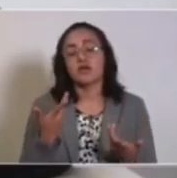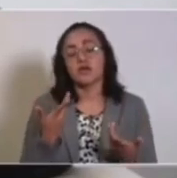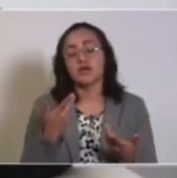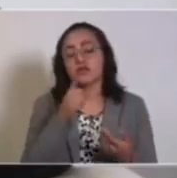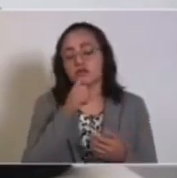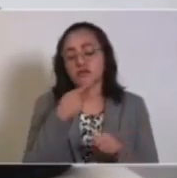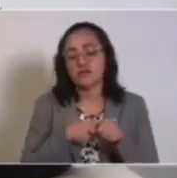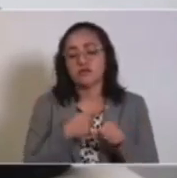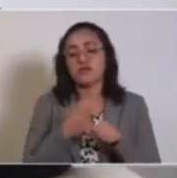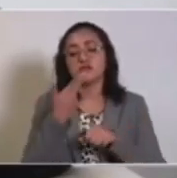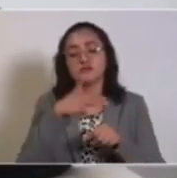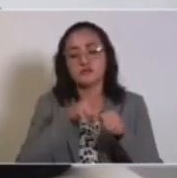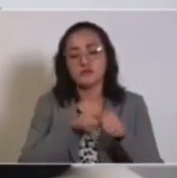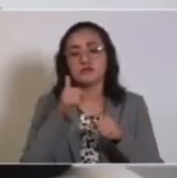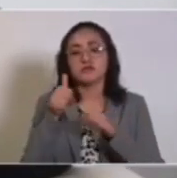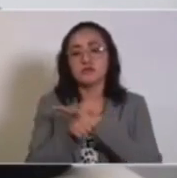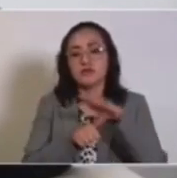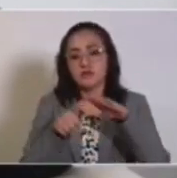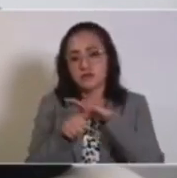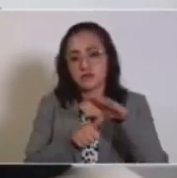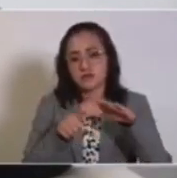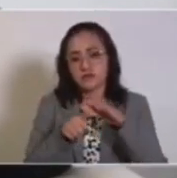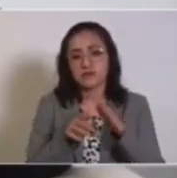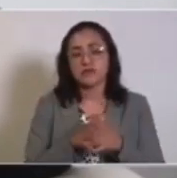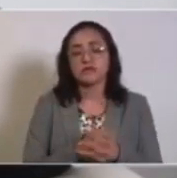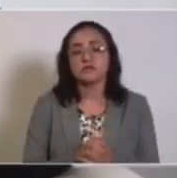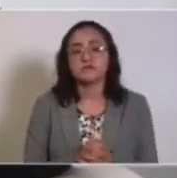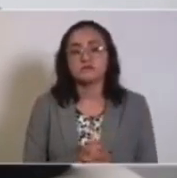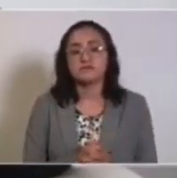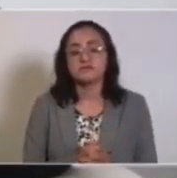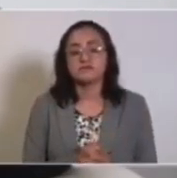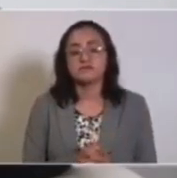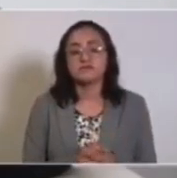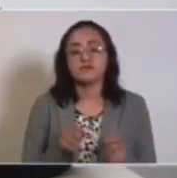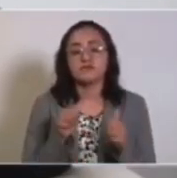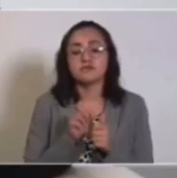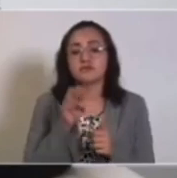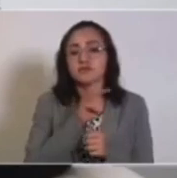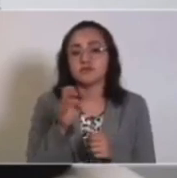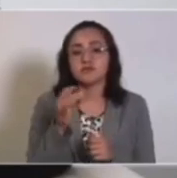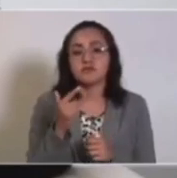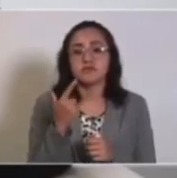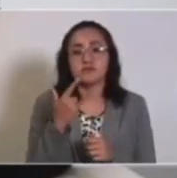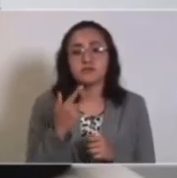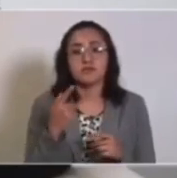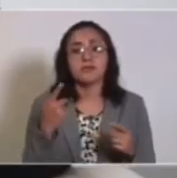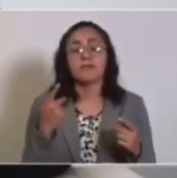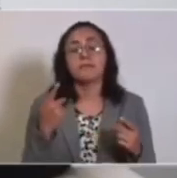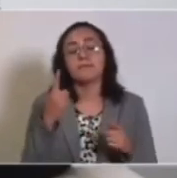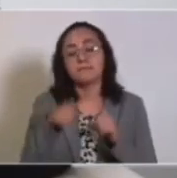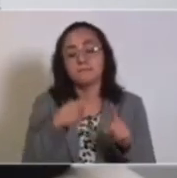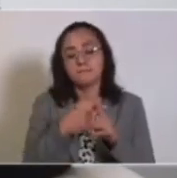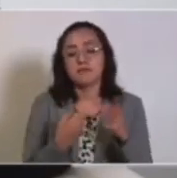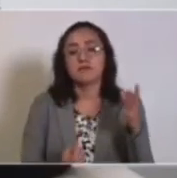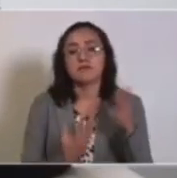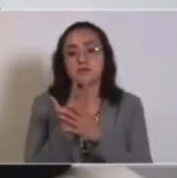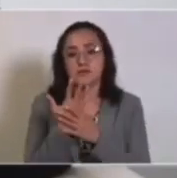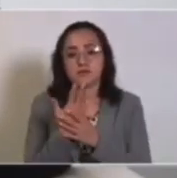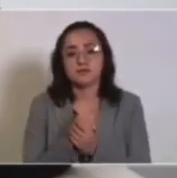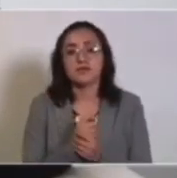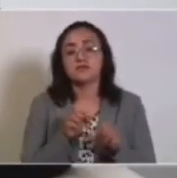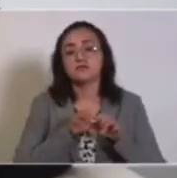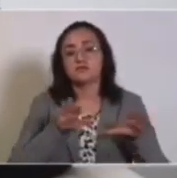pacientes hospitalizados y personas ambulatorias con 357 casos activos nuevos